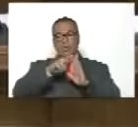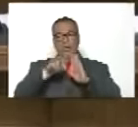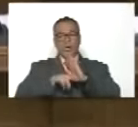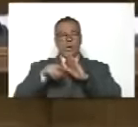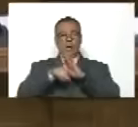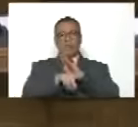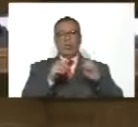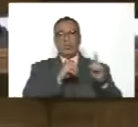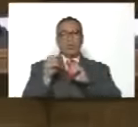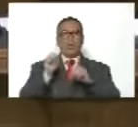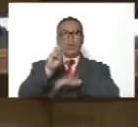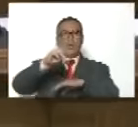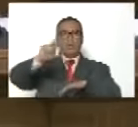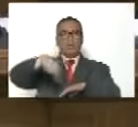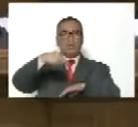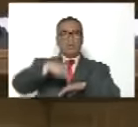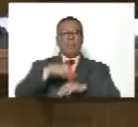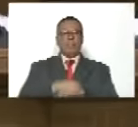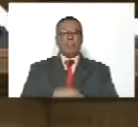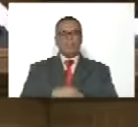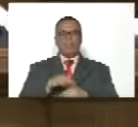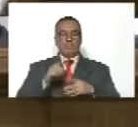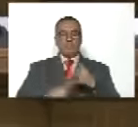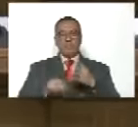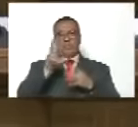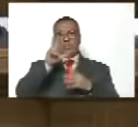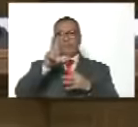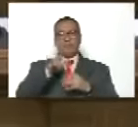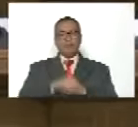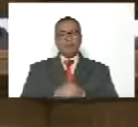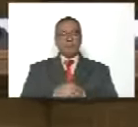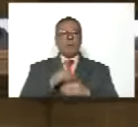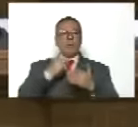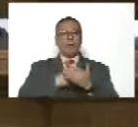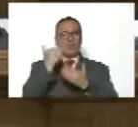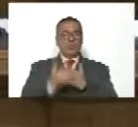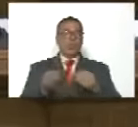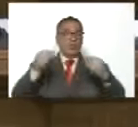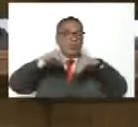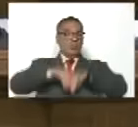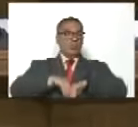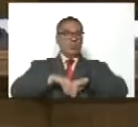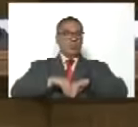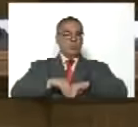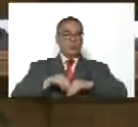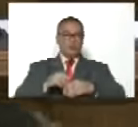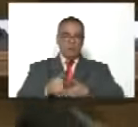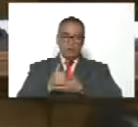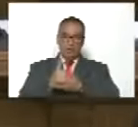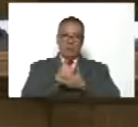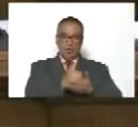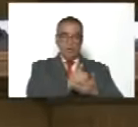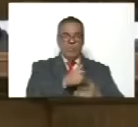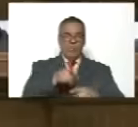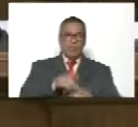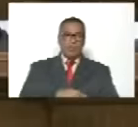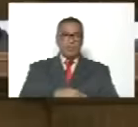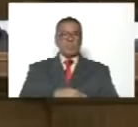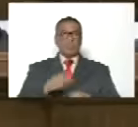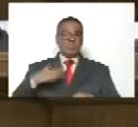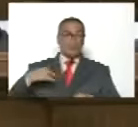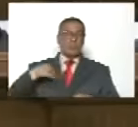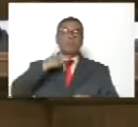Reglamento Interior y debates de la Asamblea Nacional. Tercero, proyecto de acuerdo en solidaridad por el